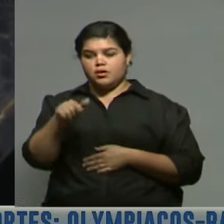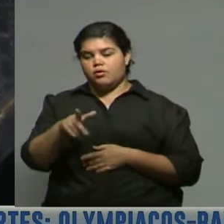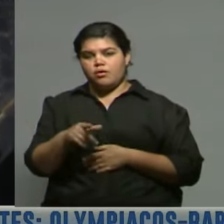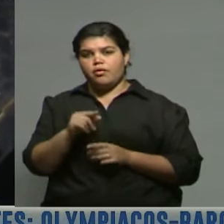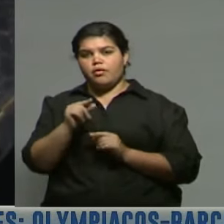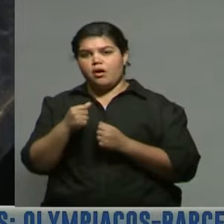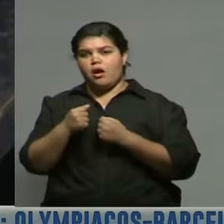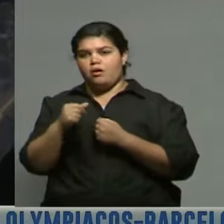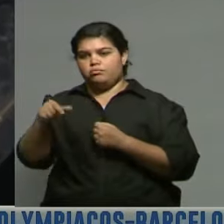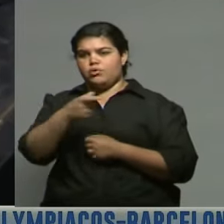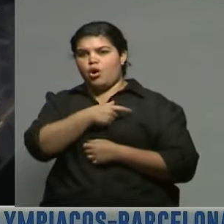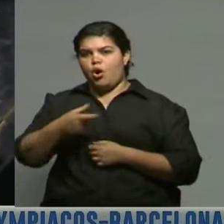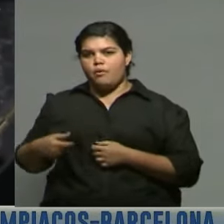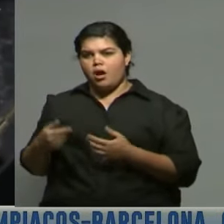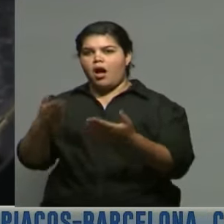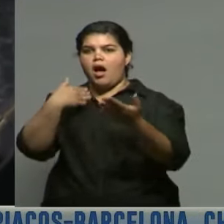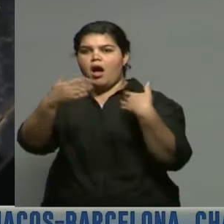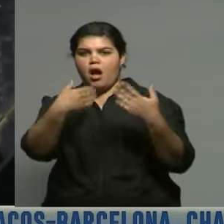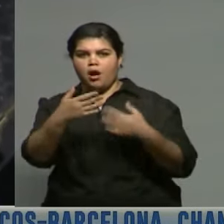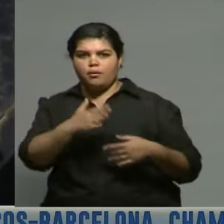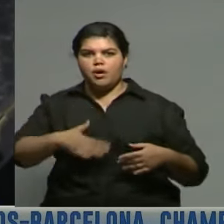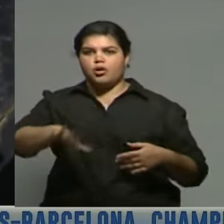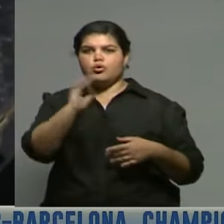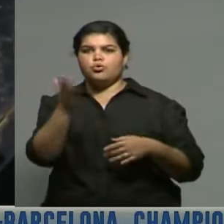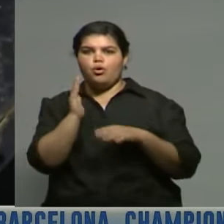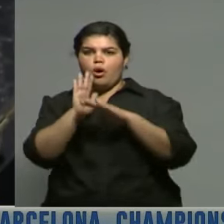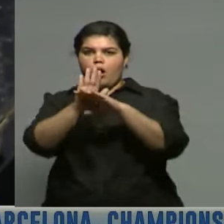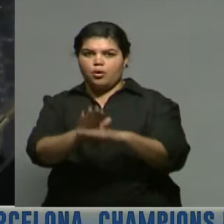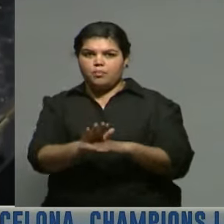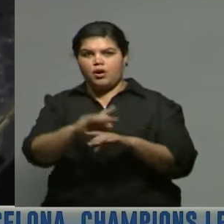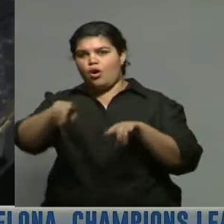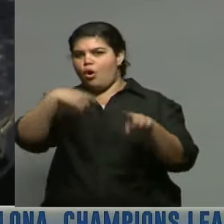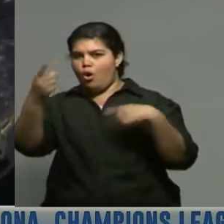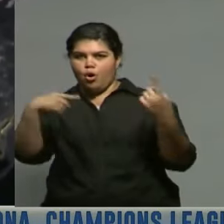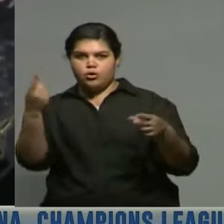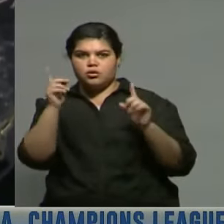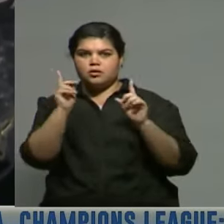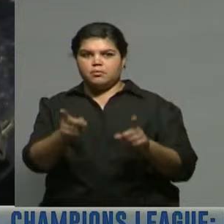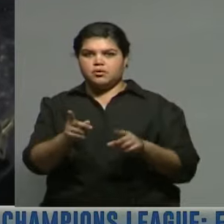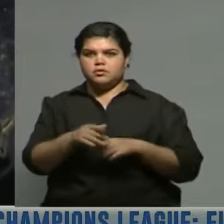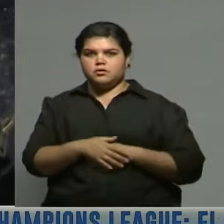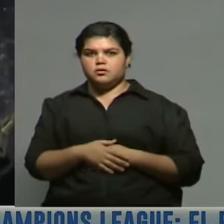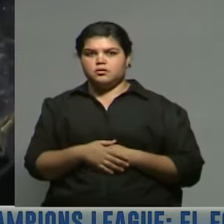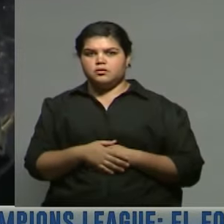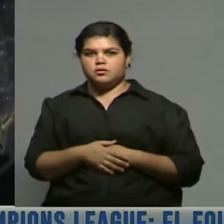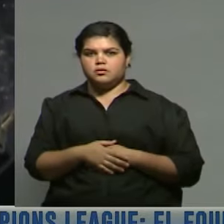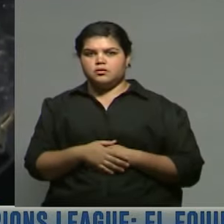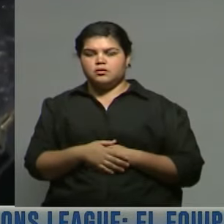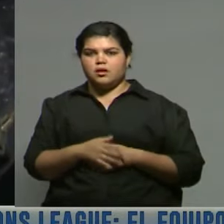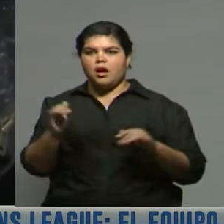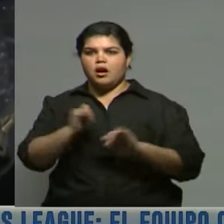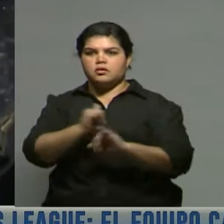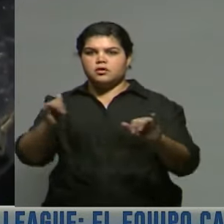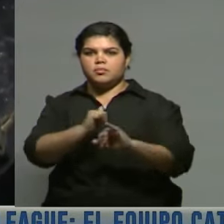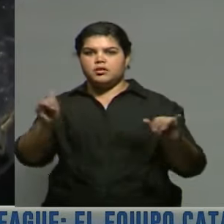gobernador charlas con todos los miembros del sector que me están acompañando y otros más, a los efectos de ir anoticiándolos de cómo